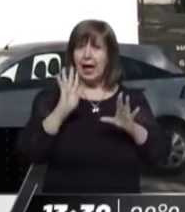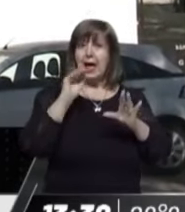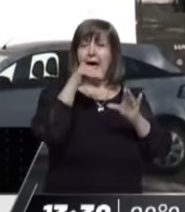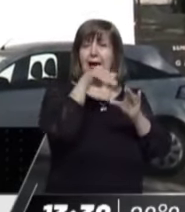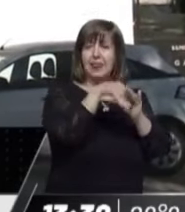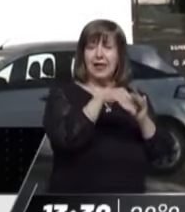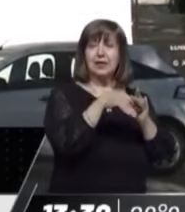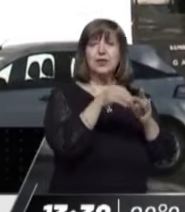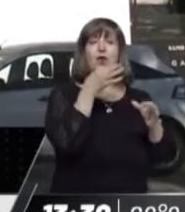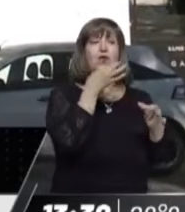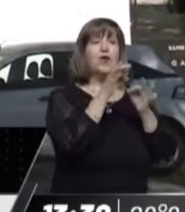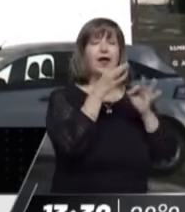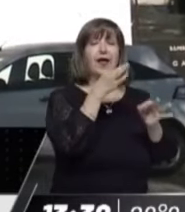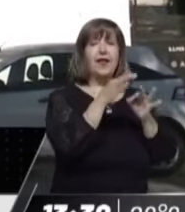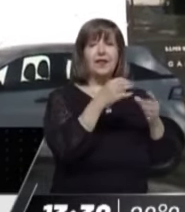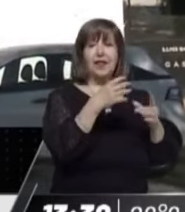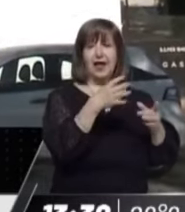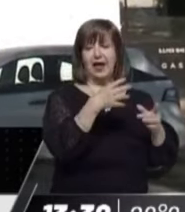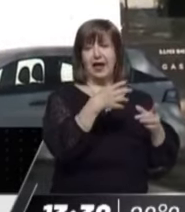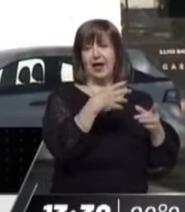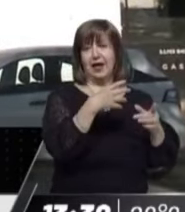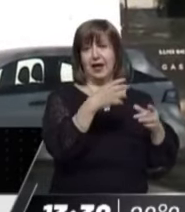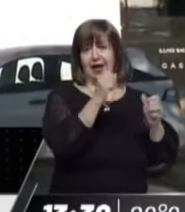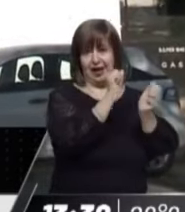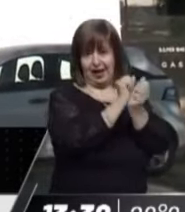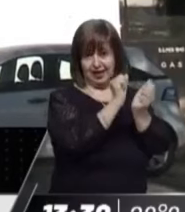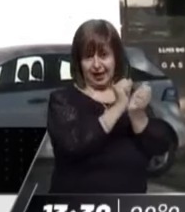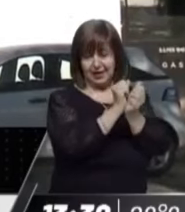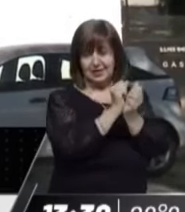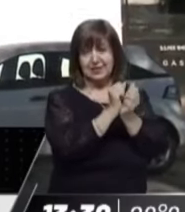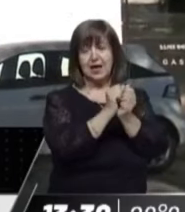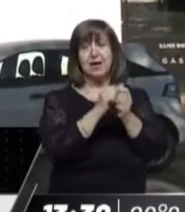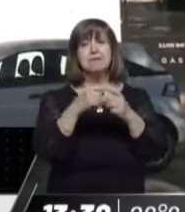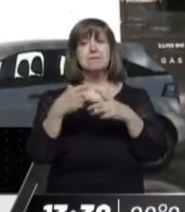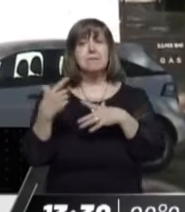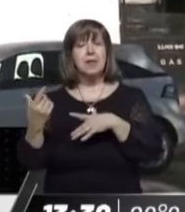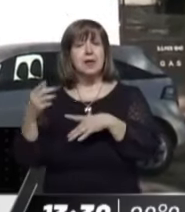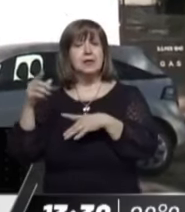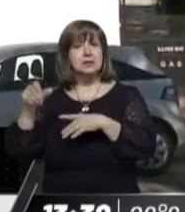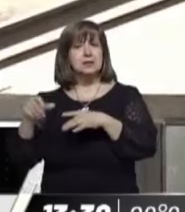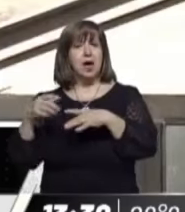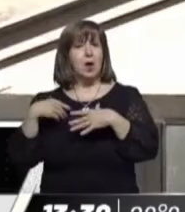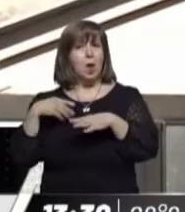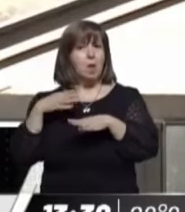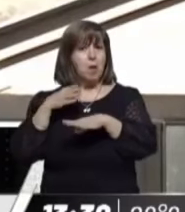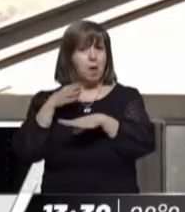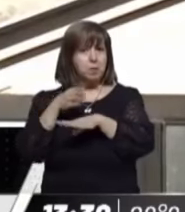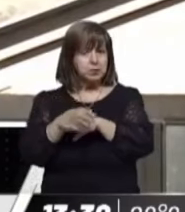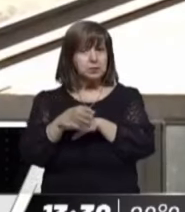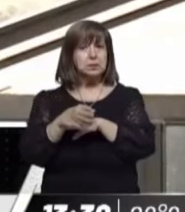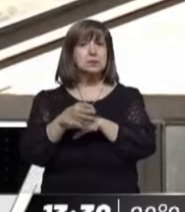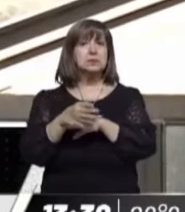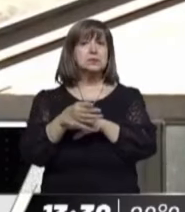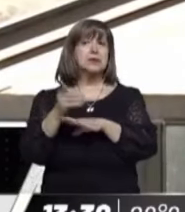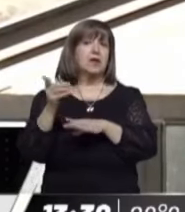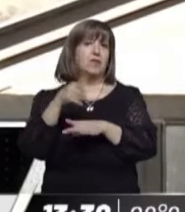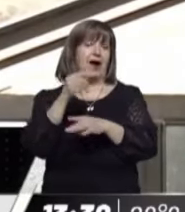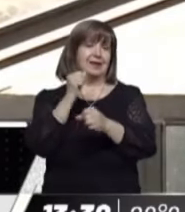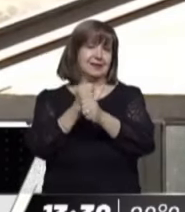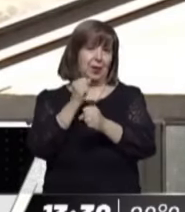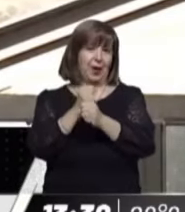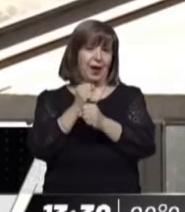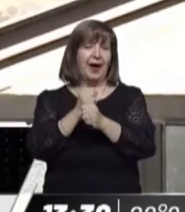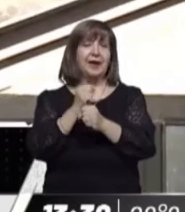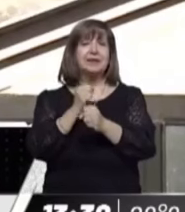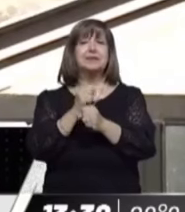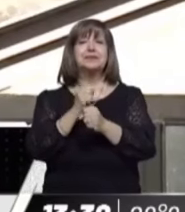cárcel en connivencia con algunos presos de esa forma fue detectado con la droga y los aparatos de telefonía cuando se presentó a trabajar en el complejo